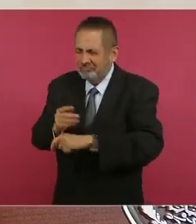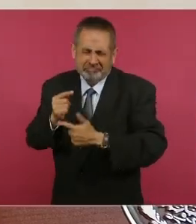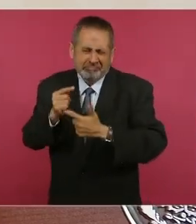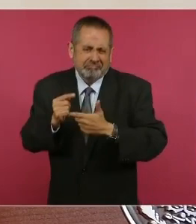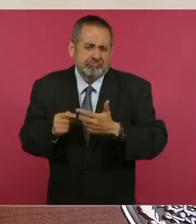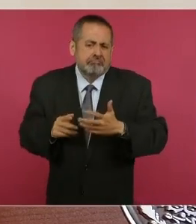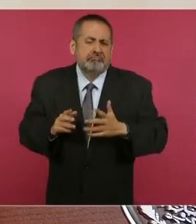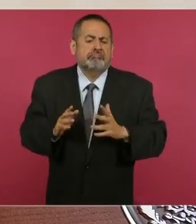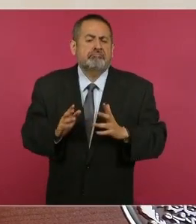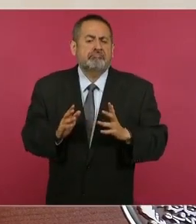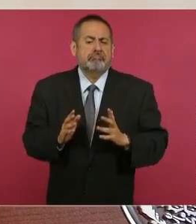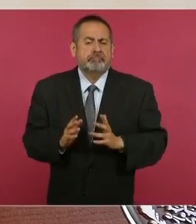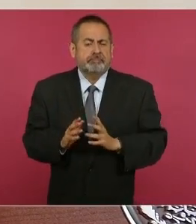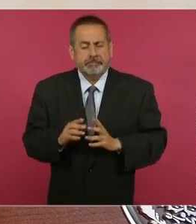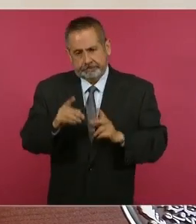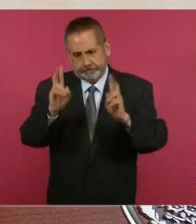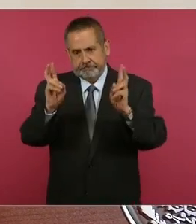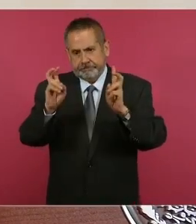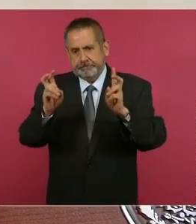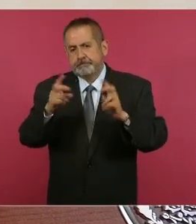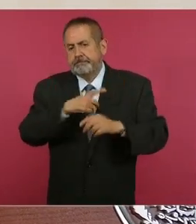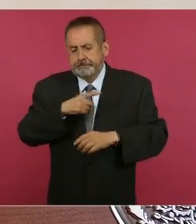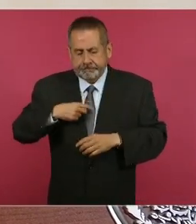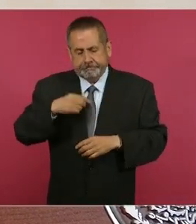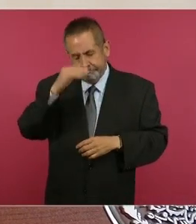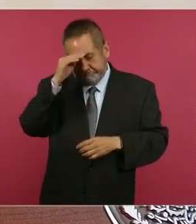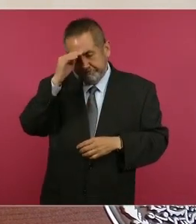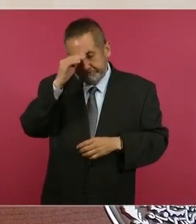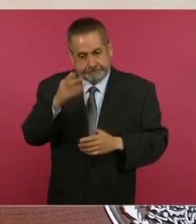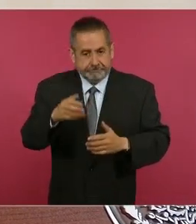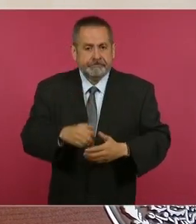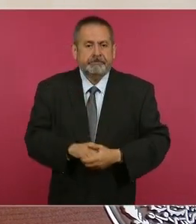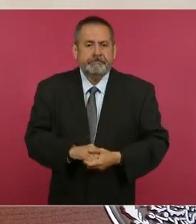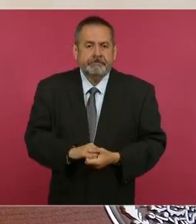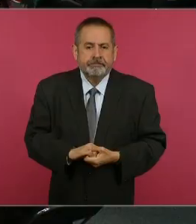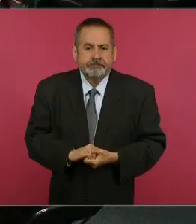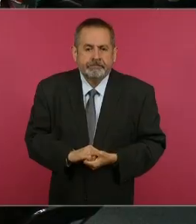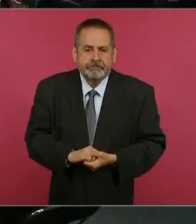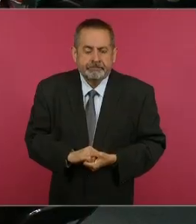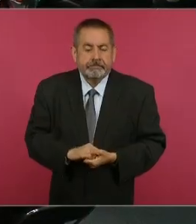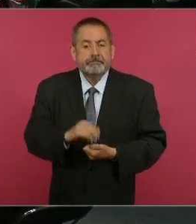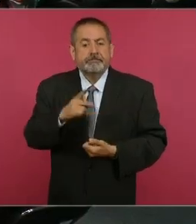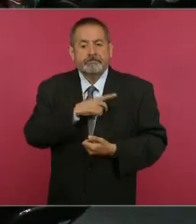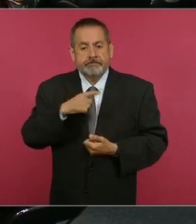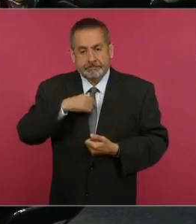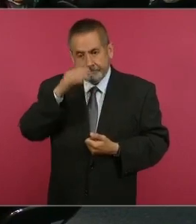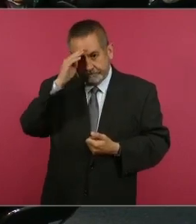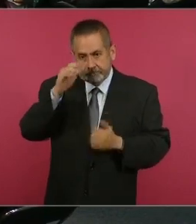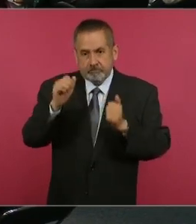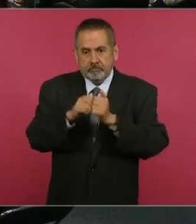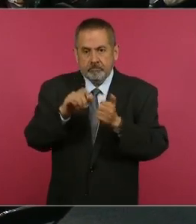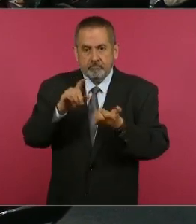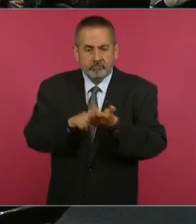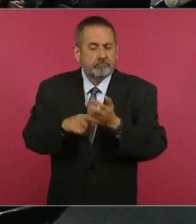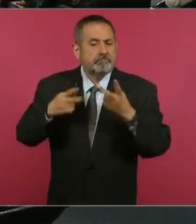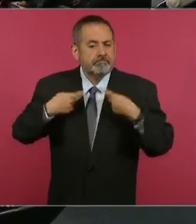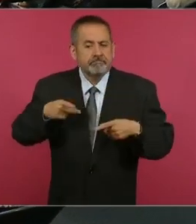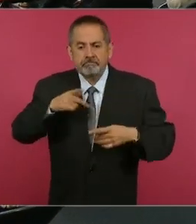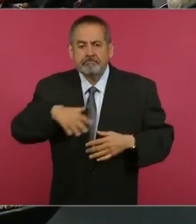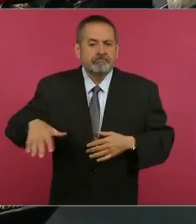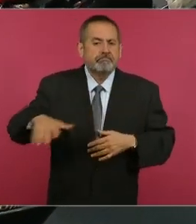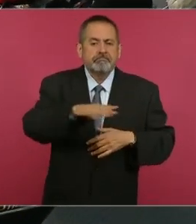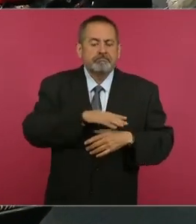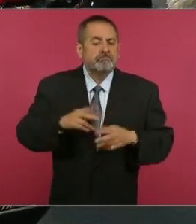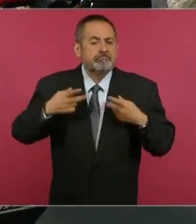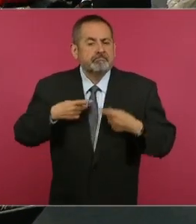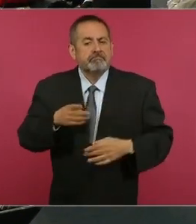externas. Entonces, son temas que sí se deben de tratar, pero que tienen que ver con el bienestar de la gente, con el bienestar del